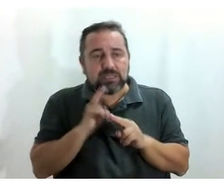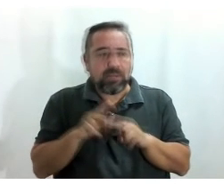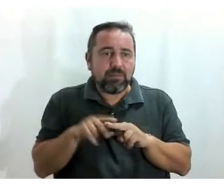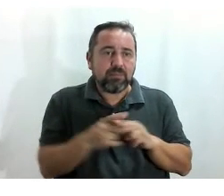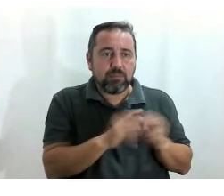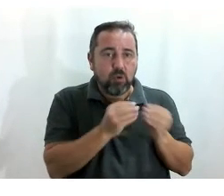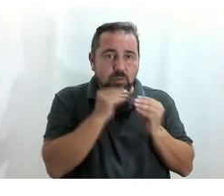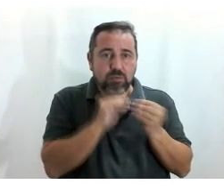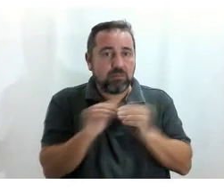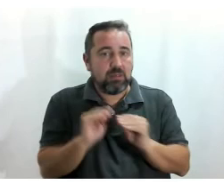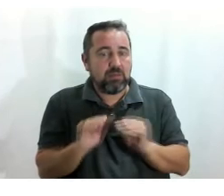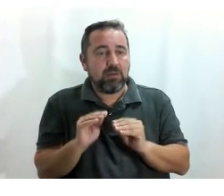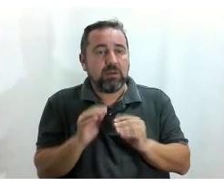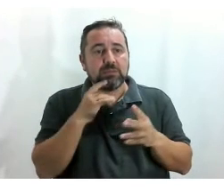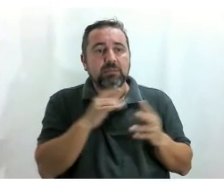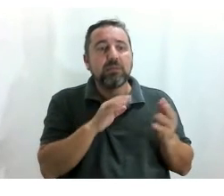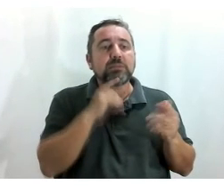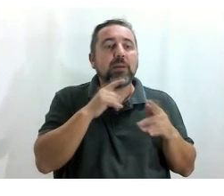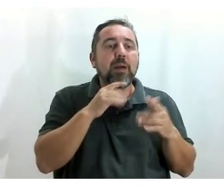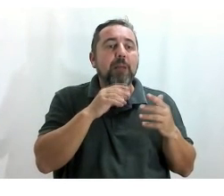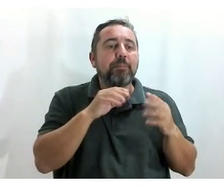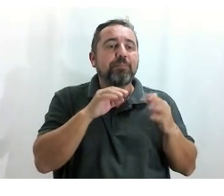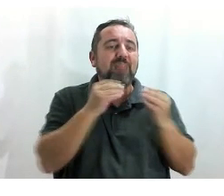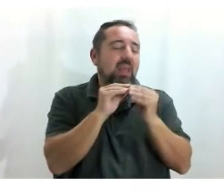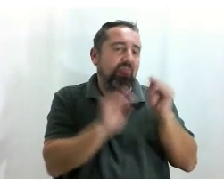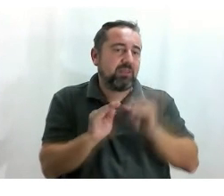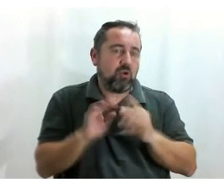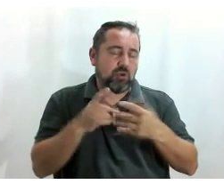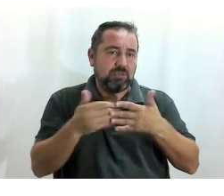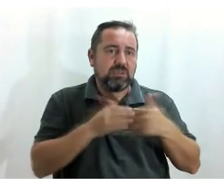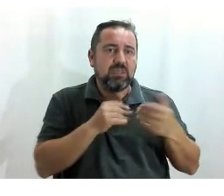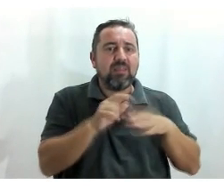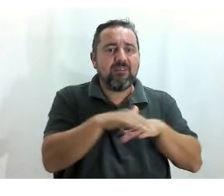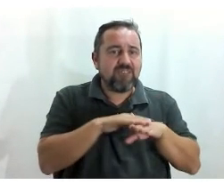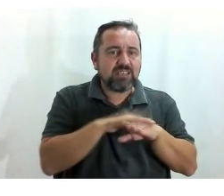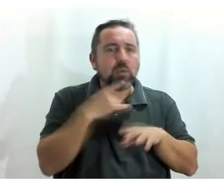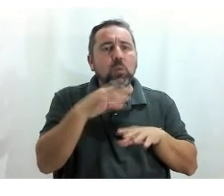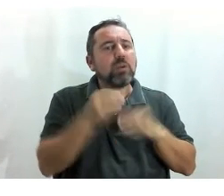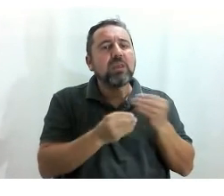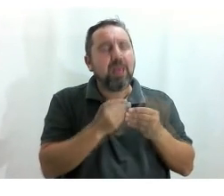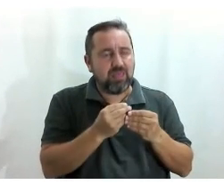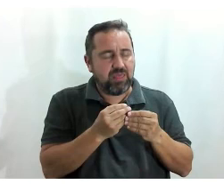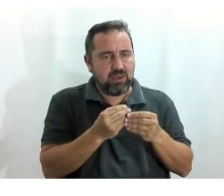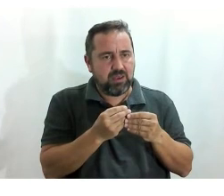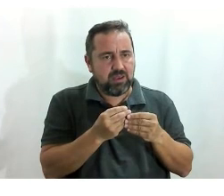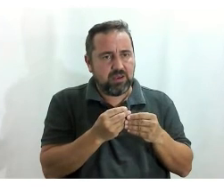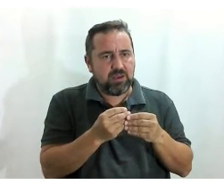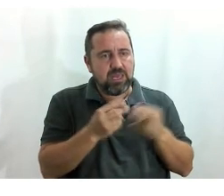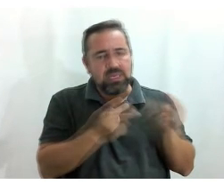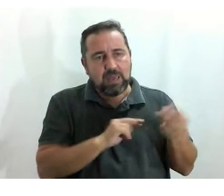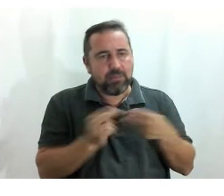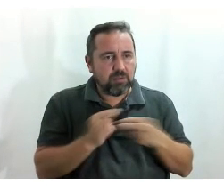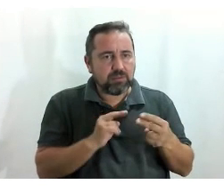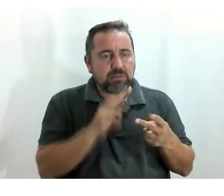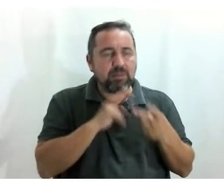edición. Por ejemplo, tenemos los editores de base, que es lo que muestro en este caso, que lo que hacen simplemente es unos cambios de adeninas